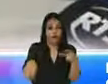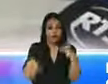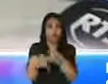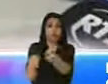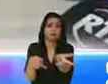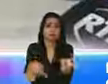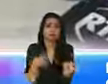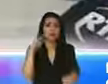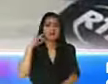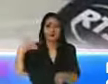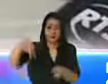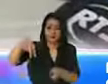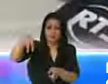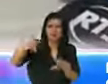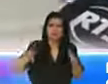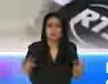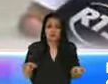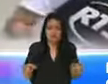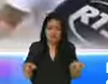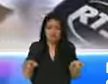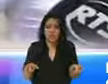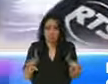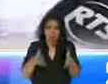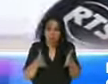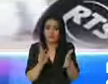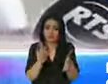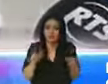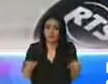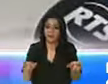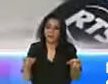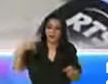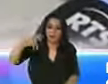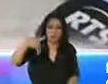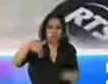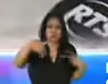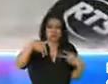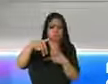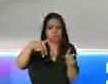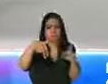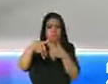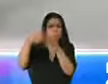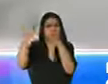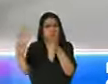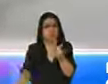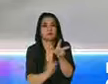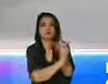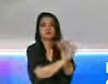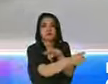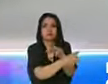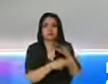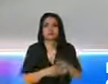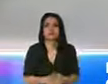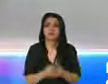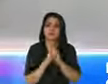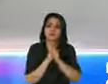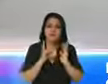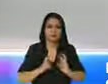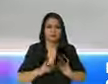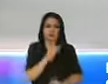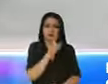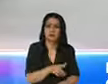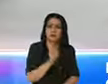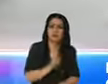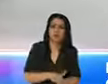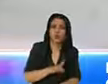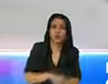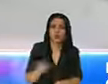la niña no se abrió mucho de la vereda. Sí, la impactó, qué pena. Y se fue a la fuga. Mientras que aquí piden que se investigue y capturen al